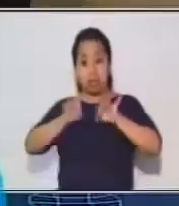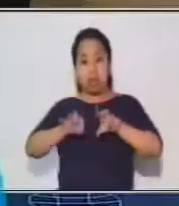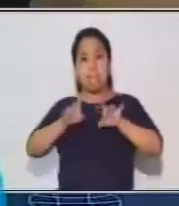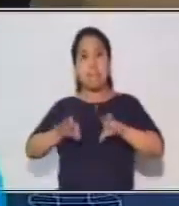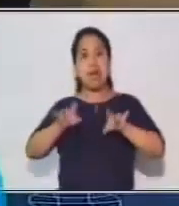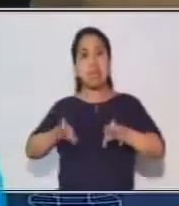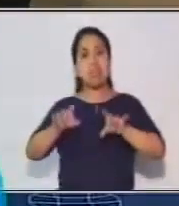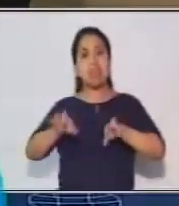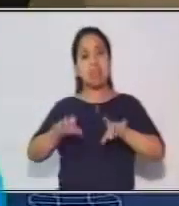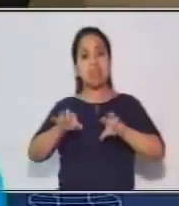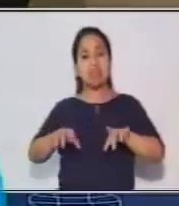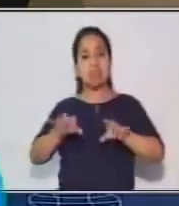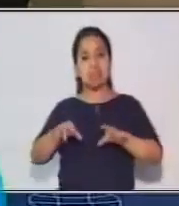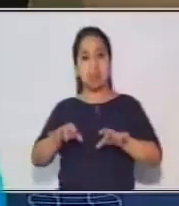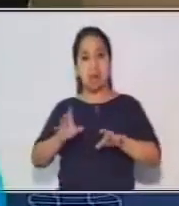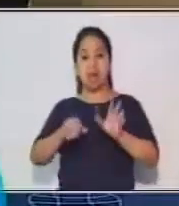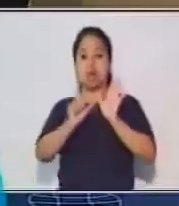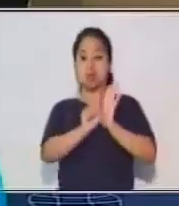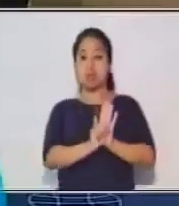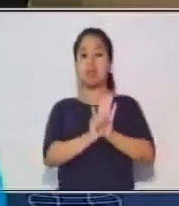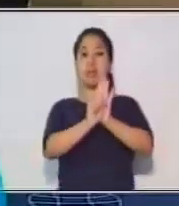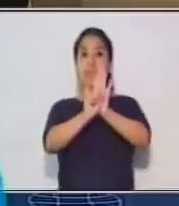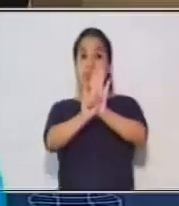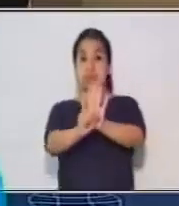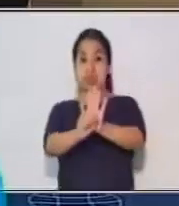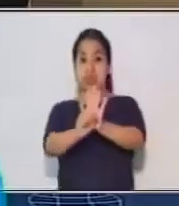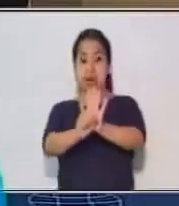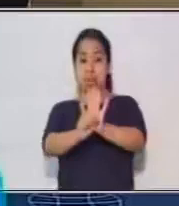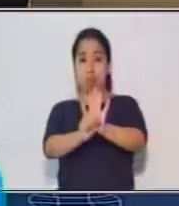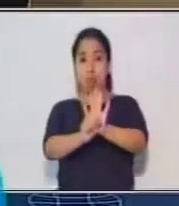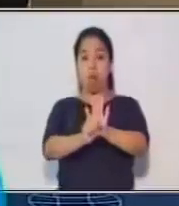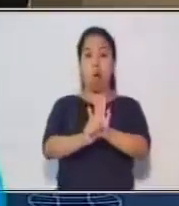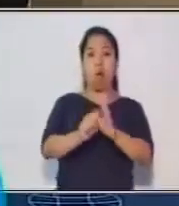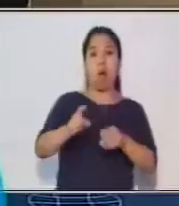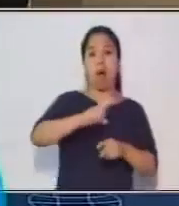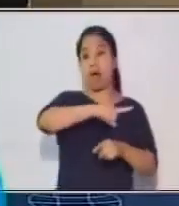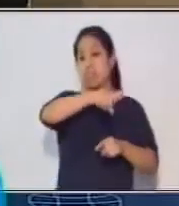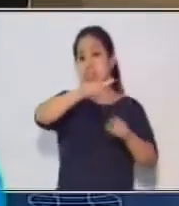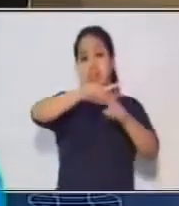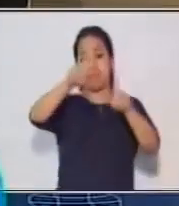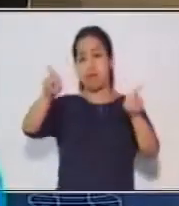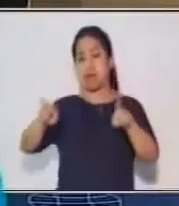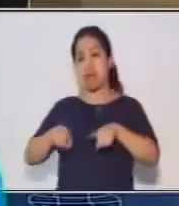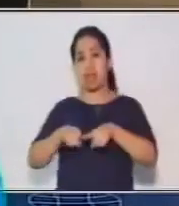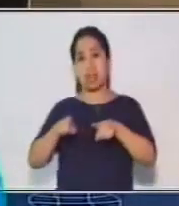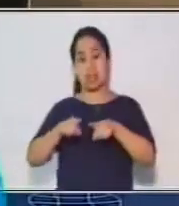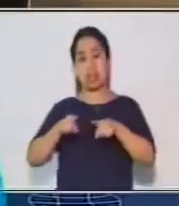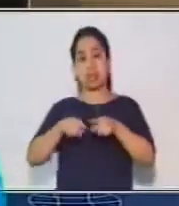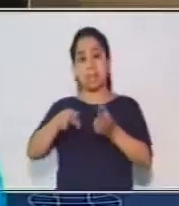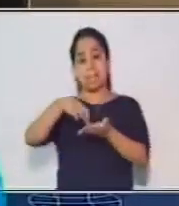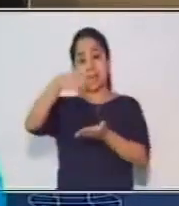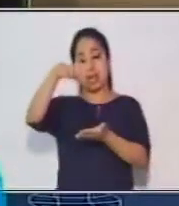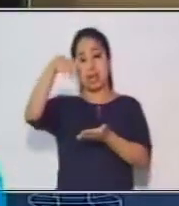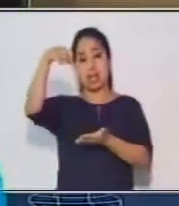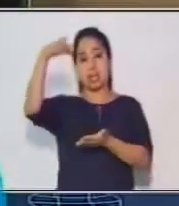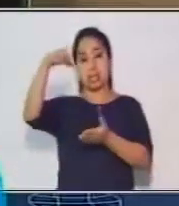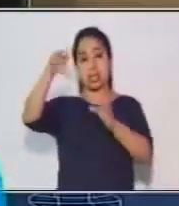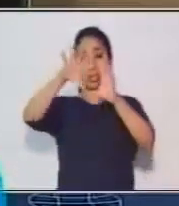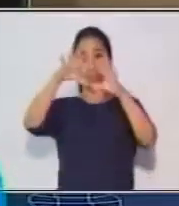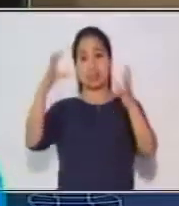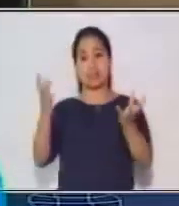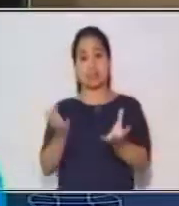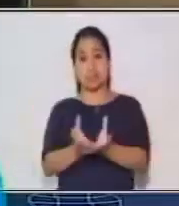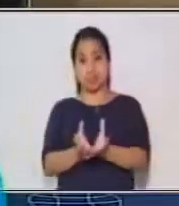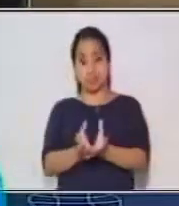pianista y nos ha representado a nivel internacional. Entonces, cuando miran estas